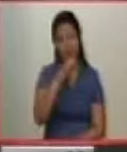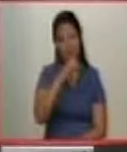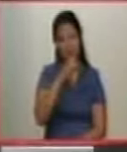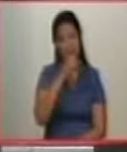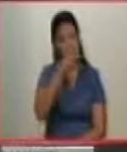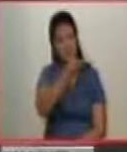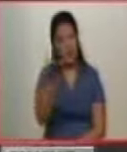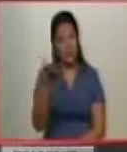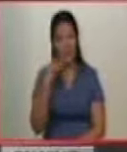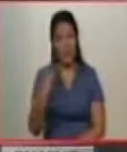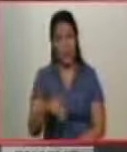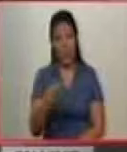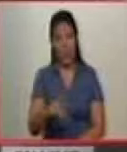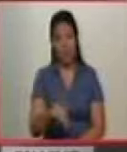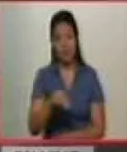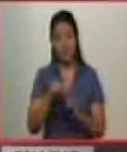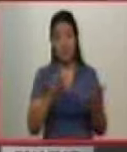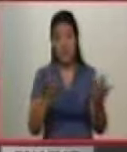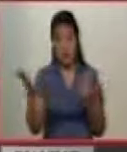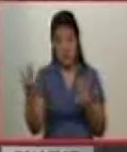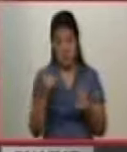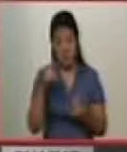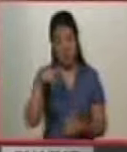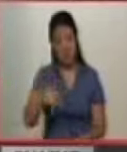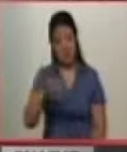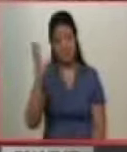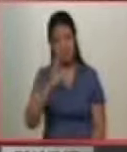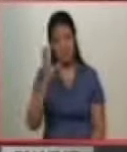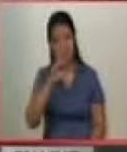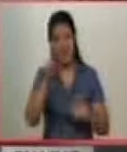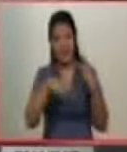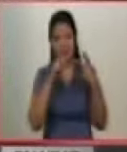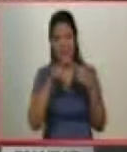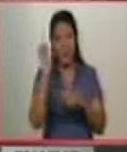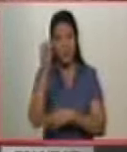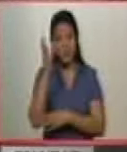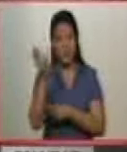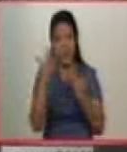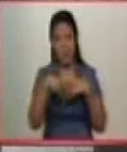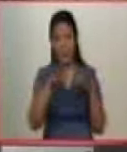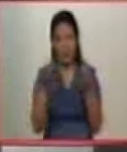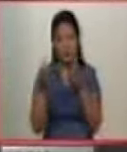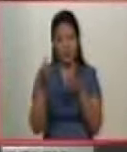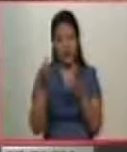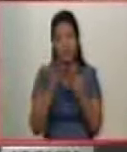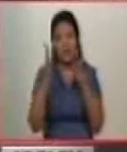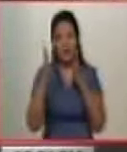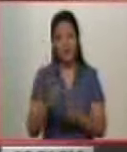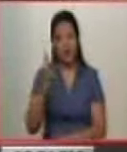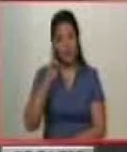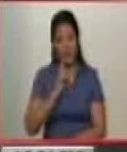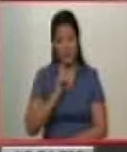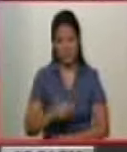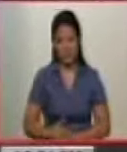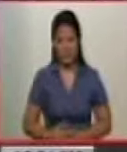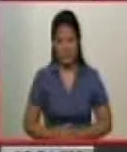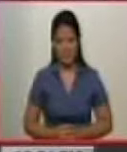todos los jóvenes que se trasladaron de las distintas regiones de nuestro país para este segundo congreso de la Organización Bolivariana Estudiantil. Adelante contigo,